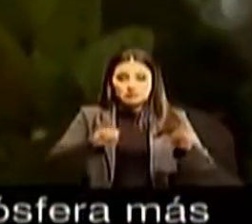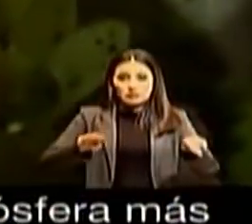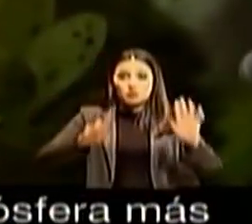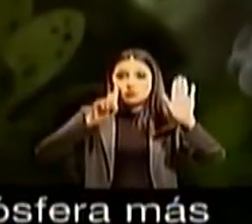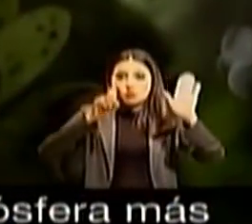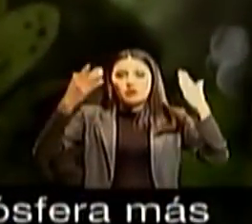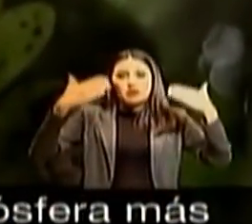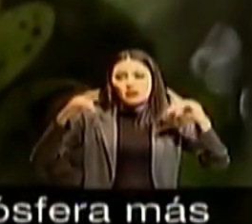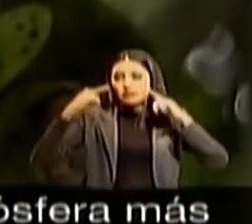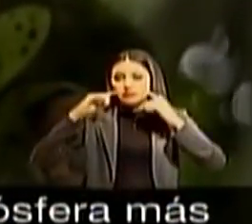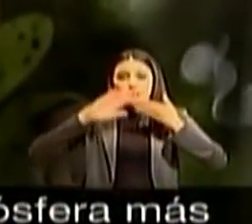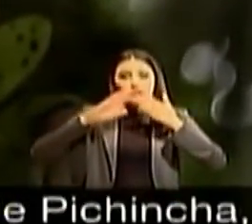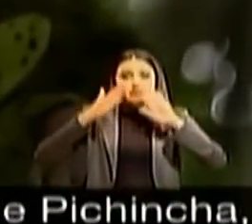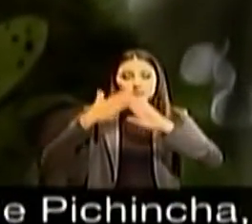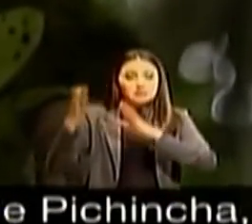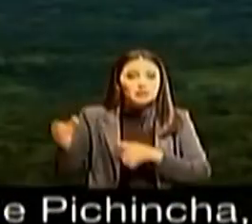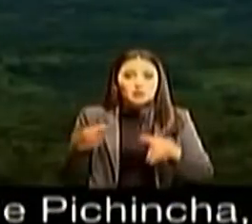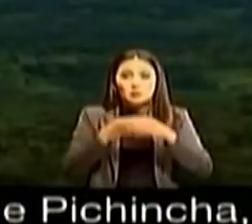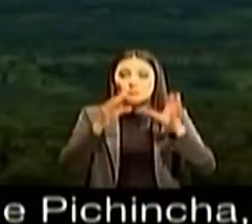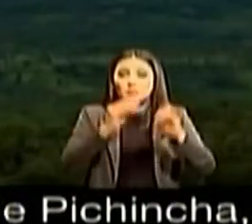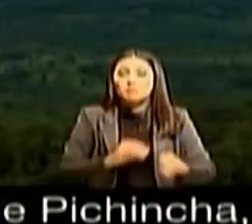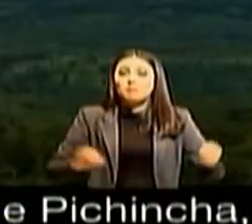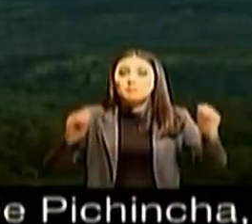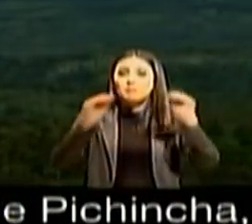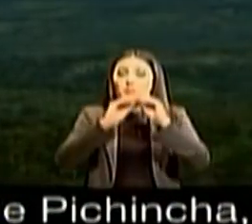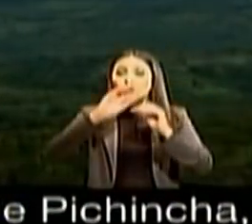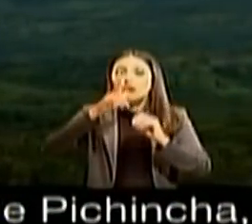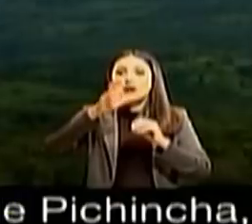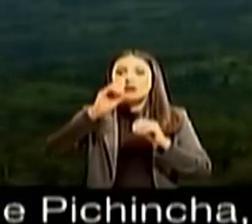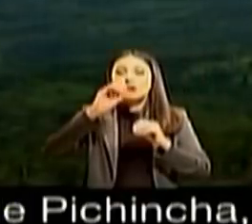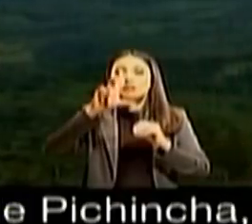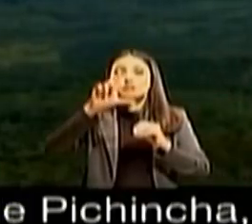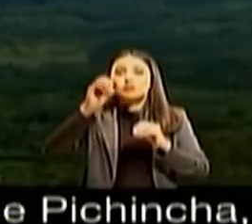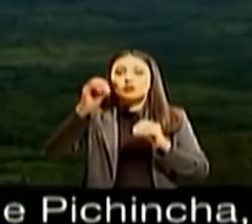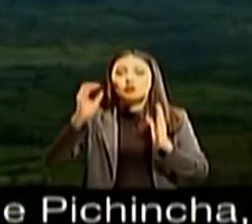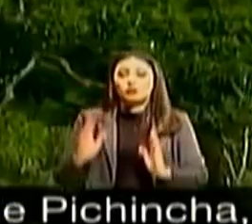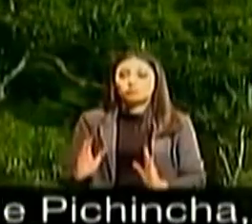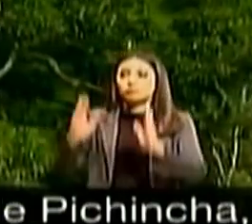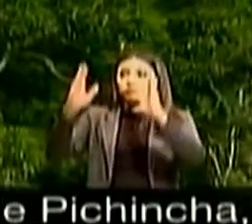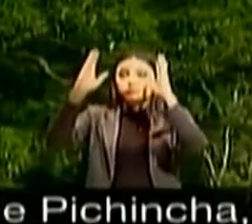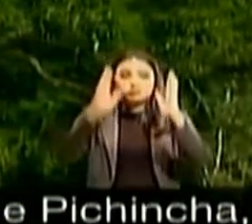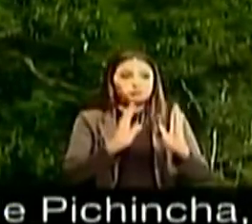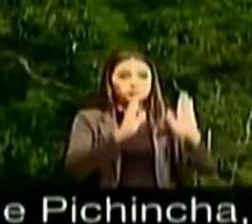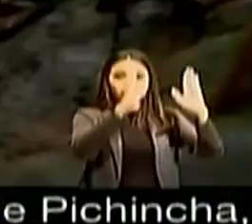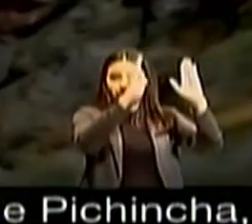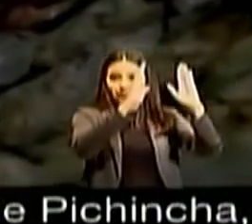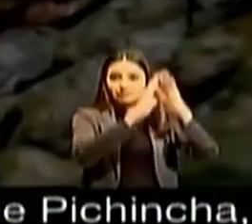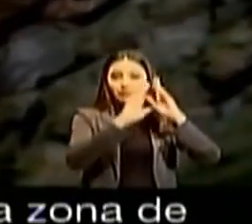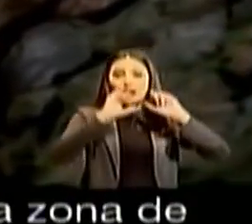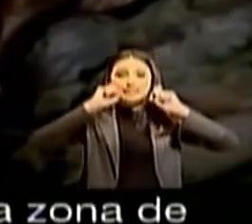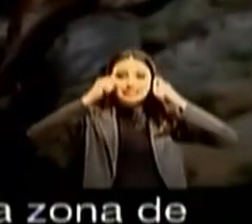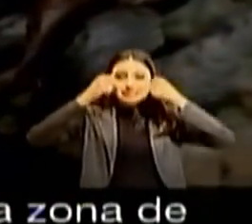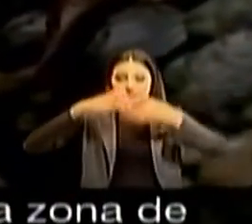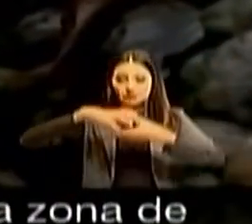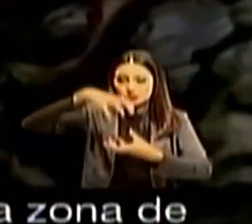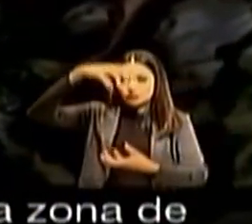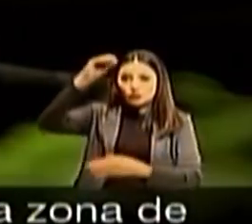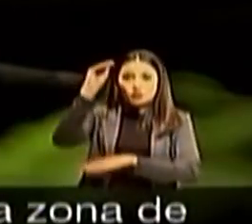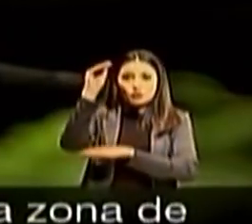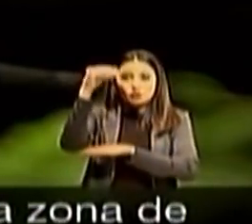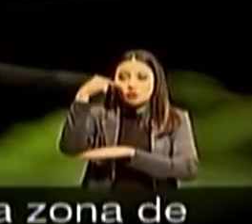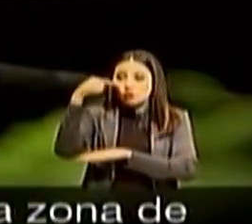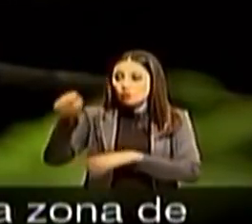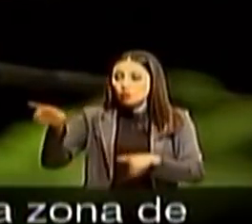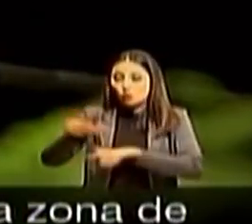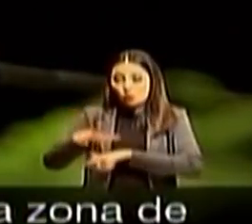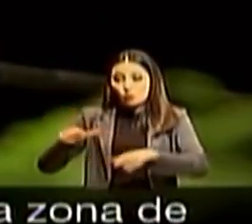de las 6 ya declaradas por la UNESCO. Esta es el área del Chocó Andino de Pichincha, ubicada al noroccidente de la provincia, la cual fue reconocida